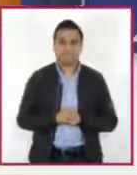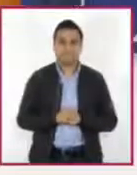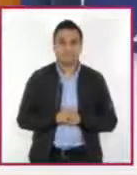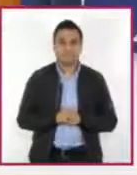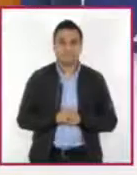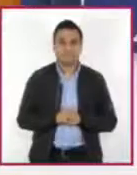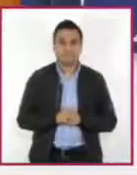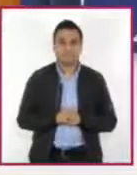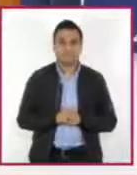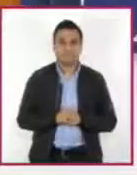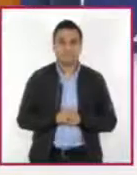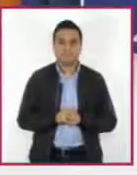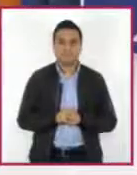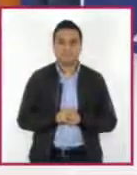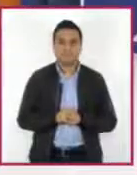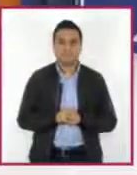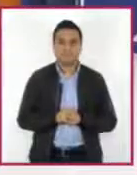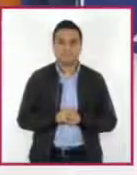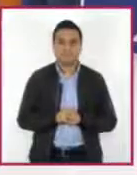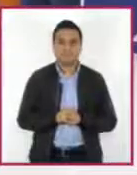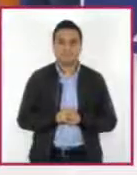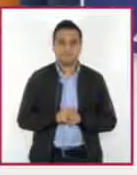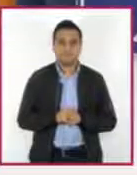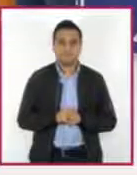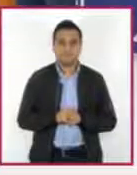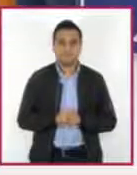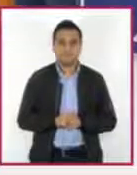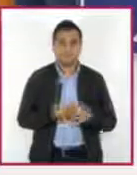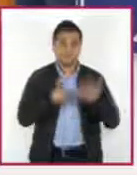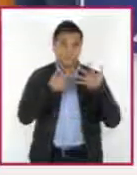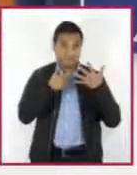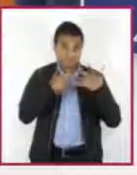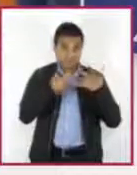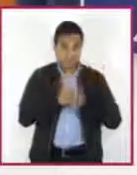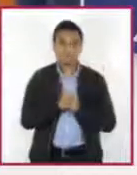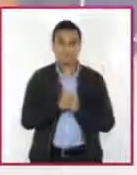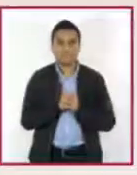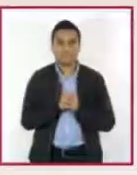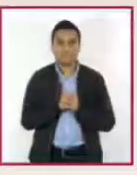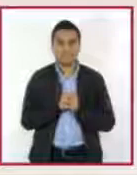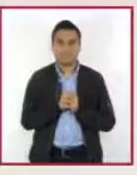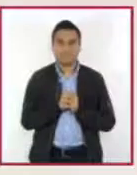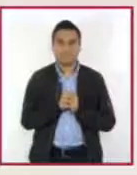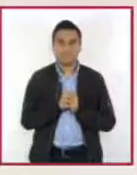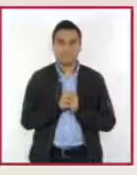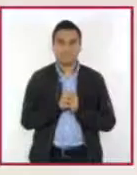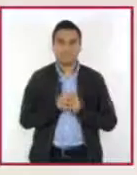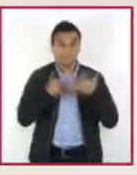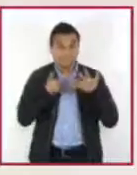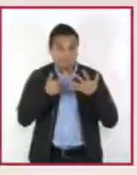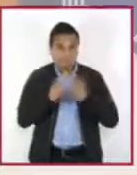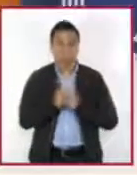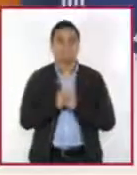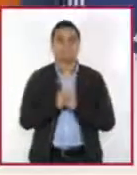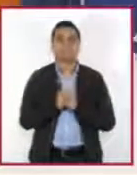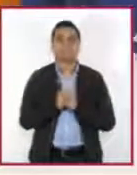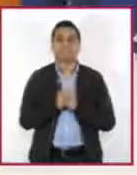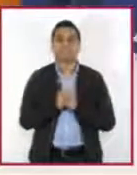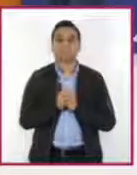Vamos, maestras. Seis. ¡Sí!